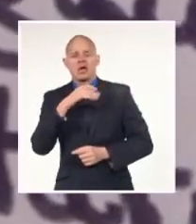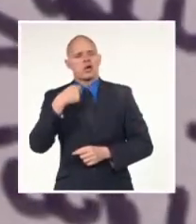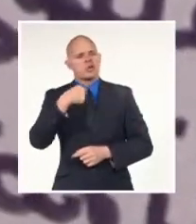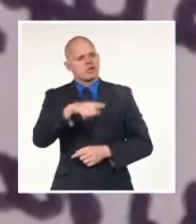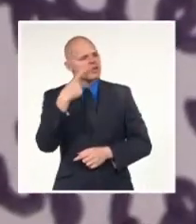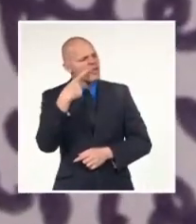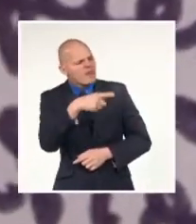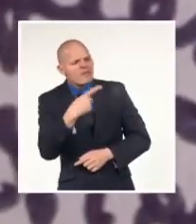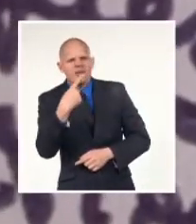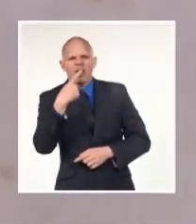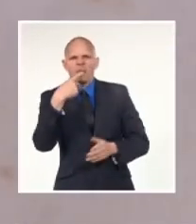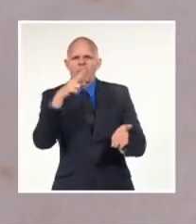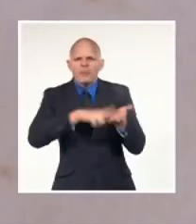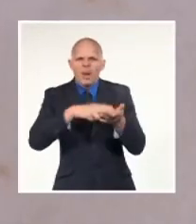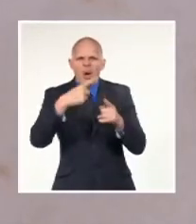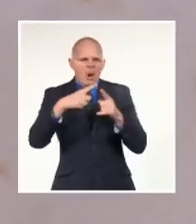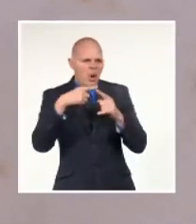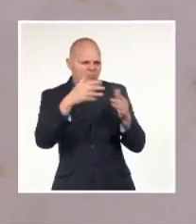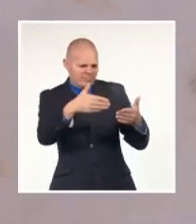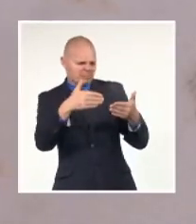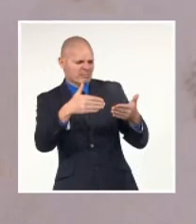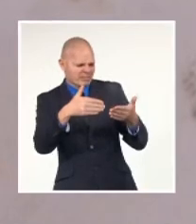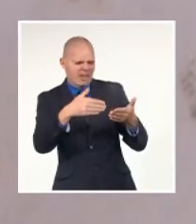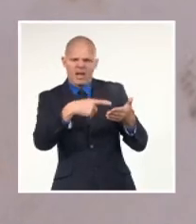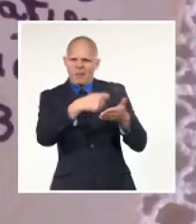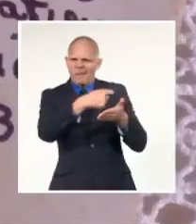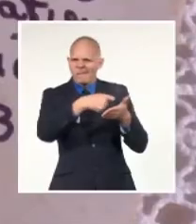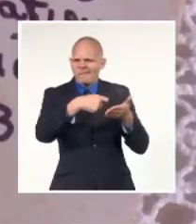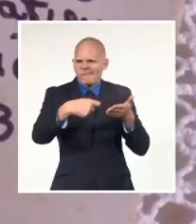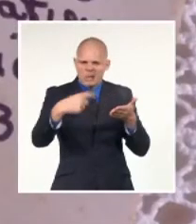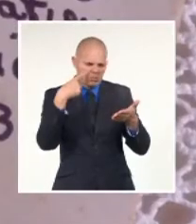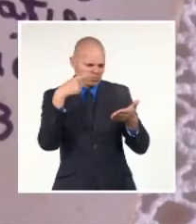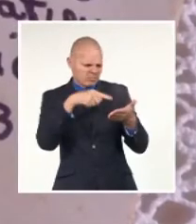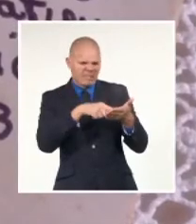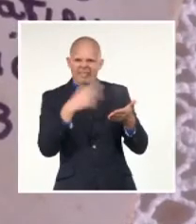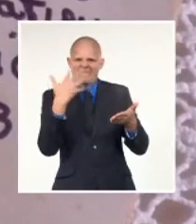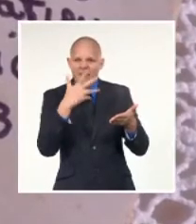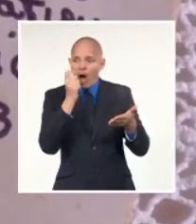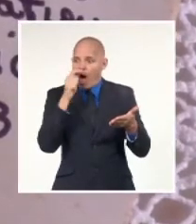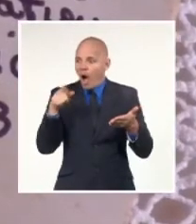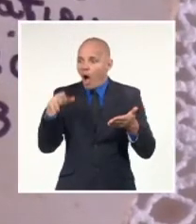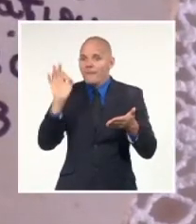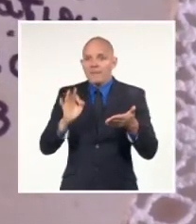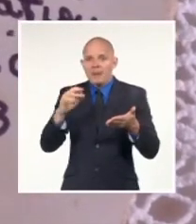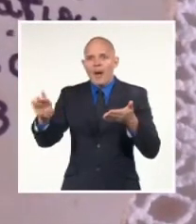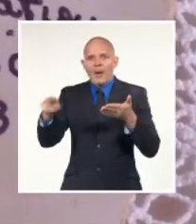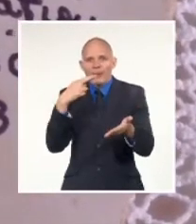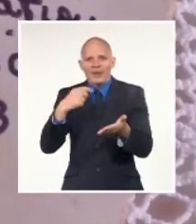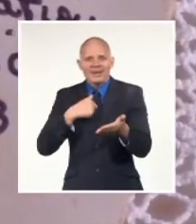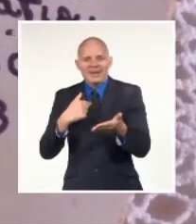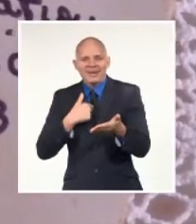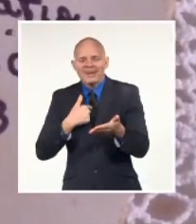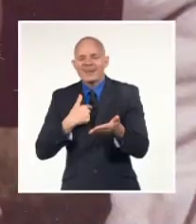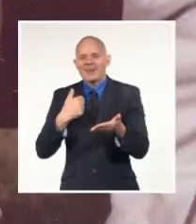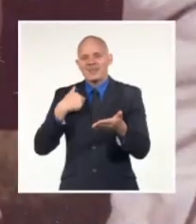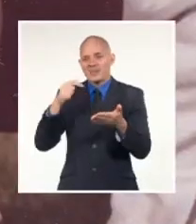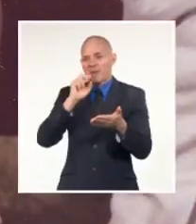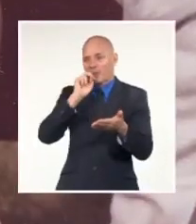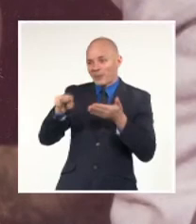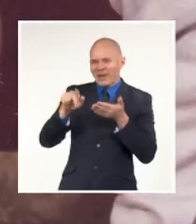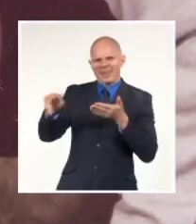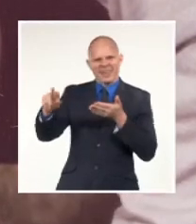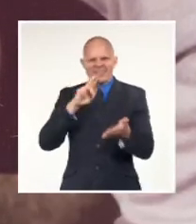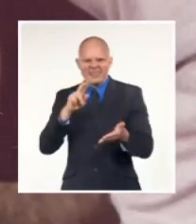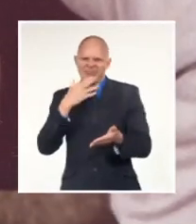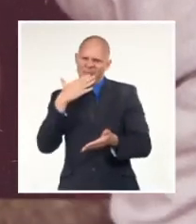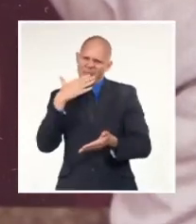letra negra gruesa. Era una tarjeta de Rafael respondiendo a mi felicitación navideña. Y yo tenía